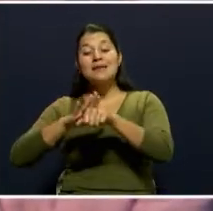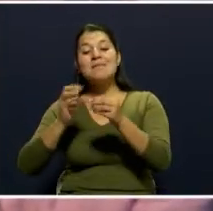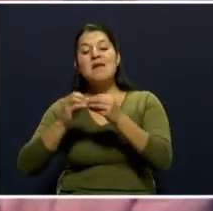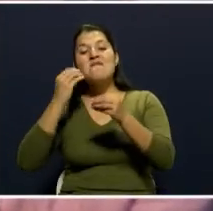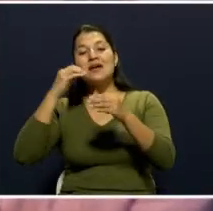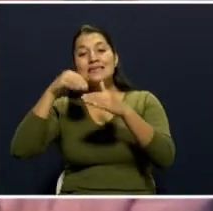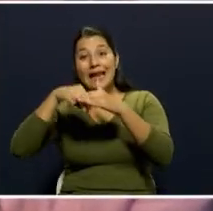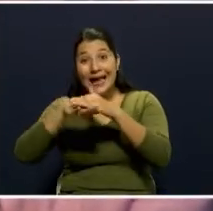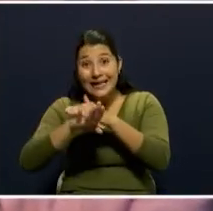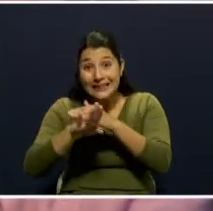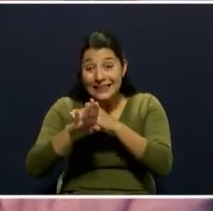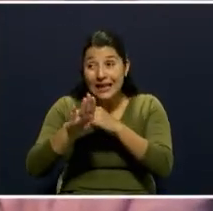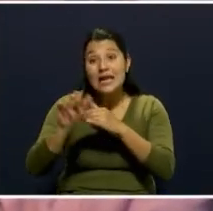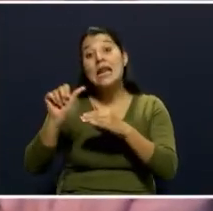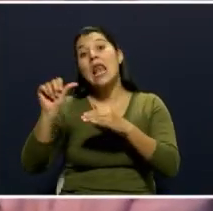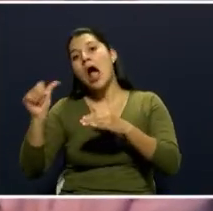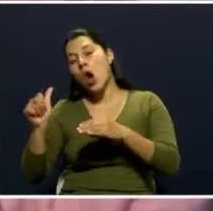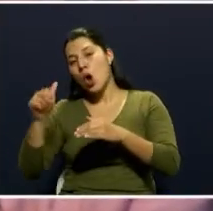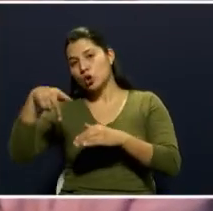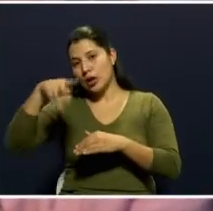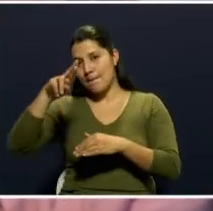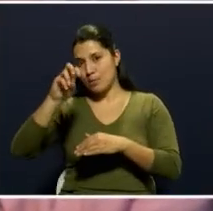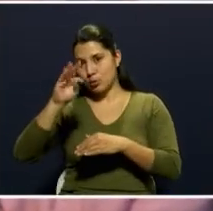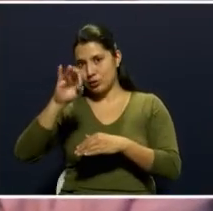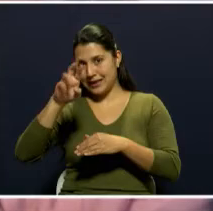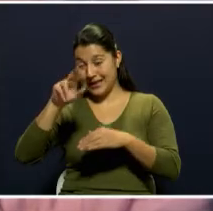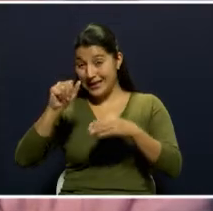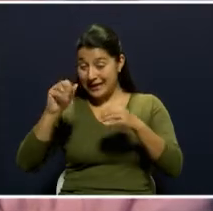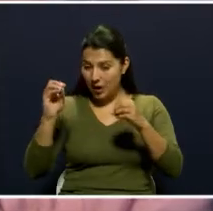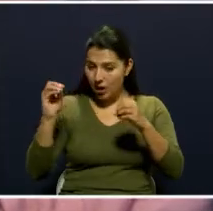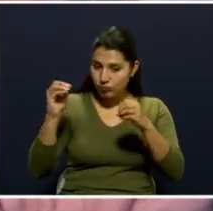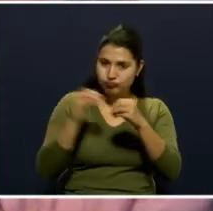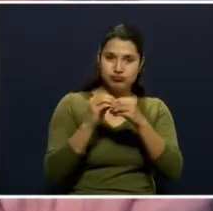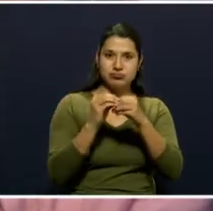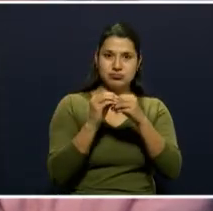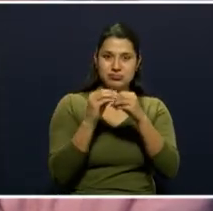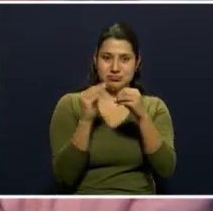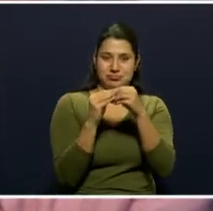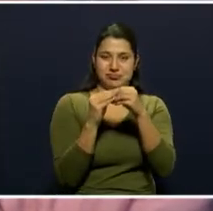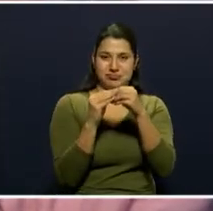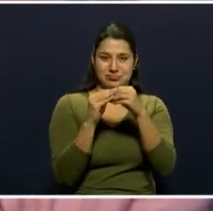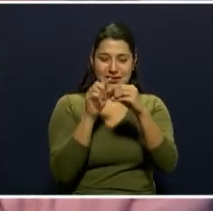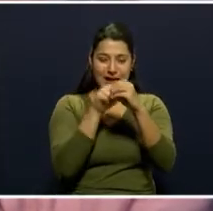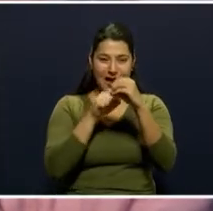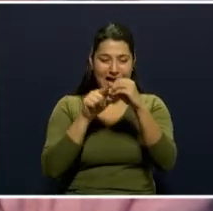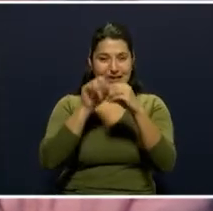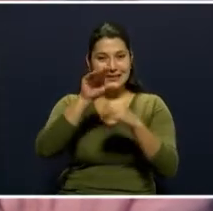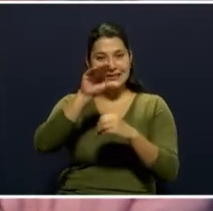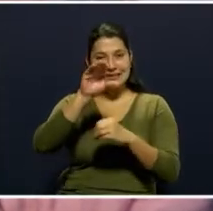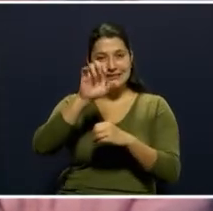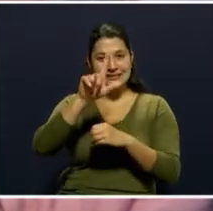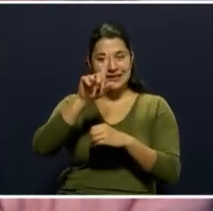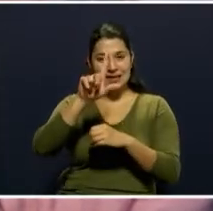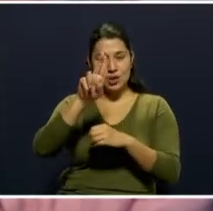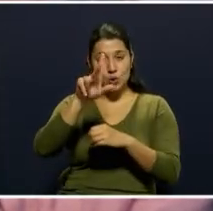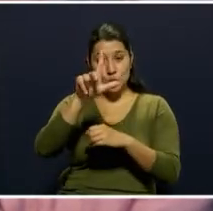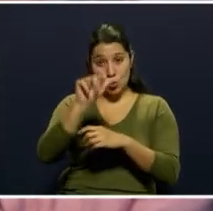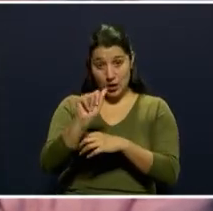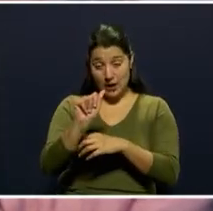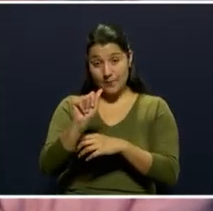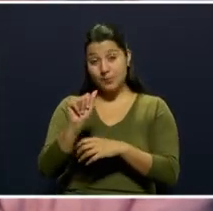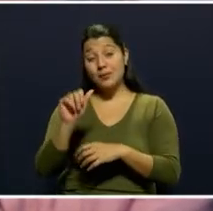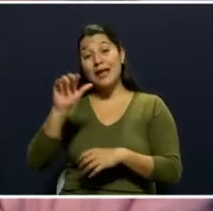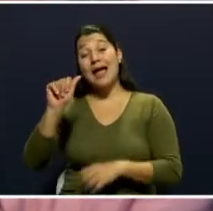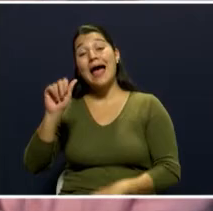que las células que solo tienen la proteína ACE2 incorporan un 10% de la capacidad